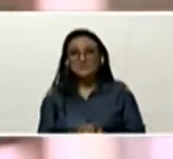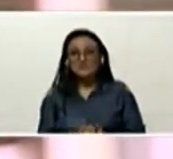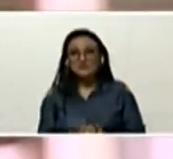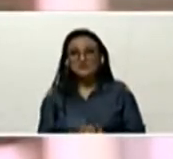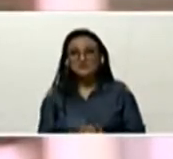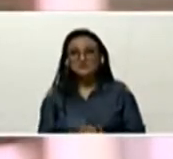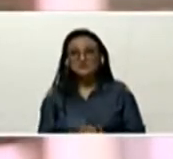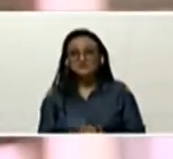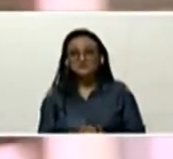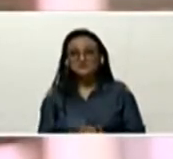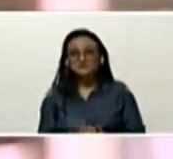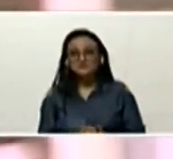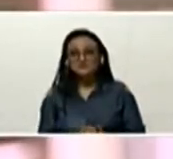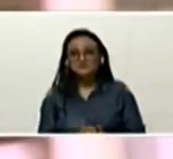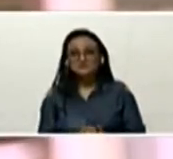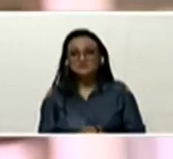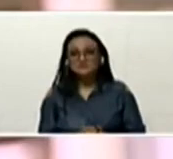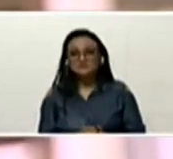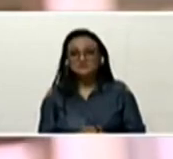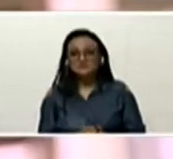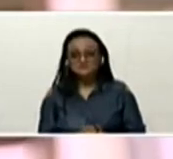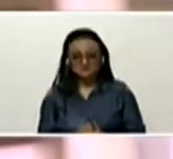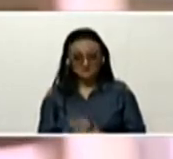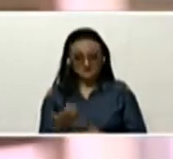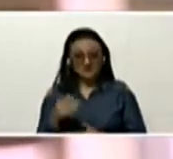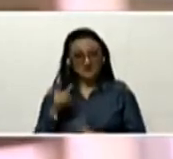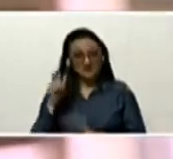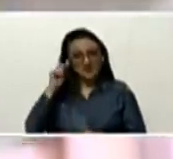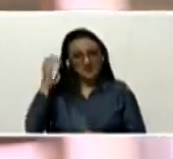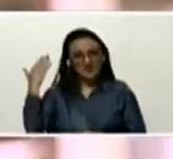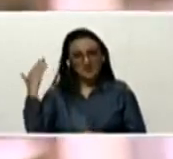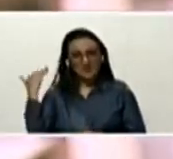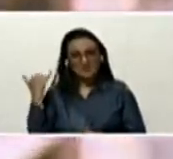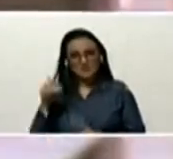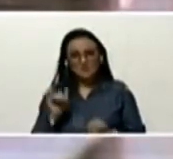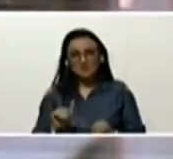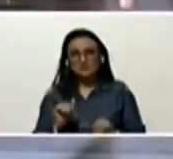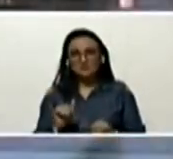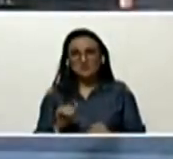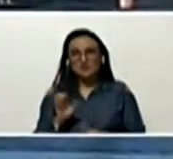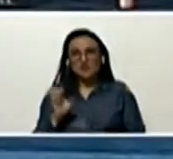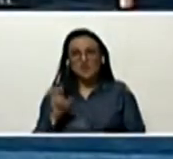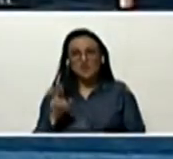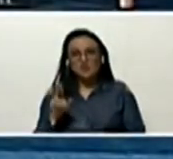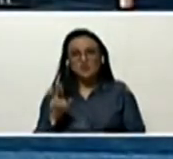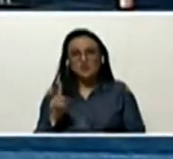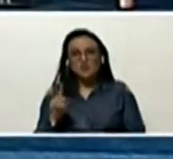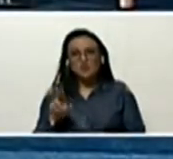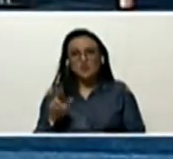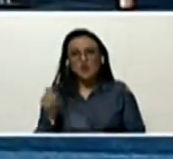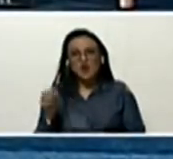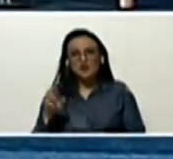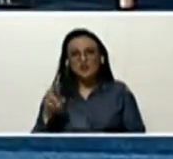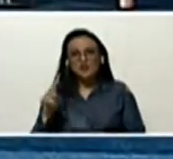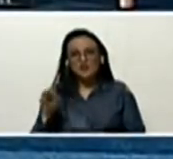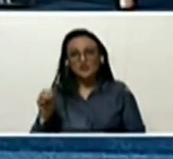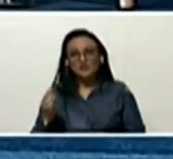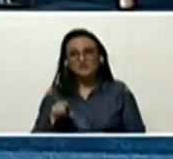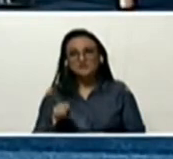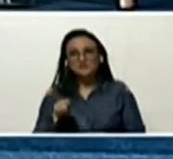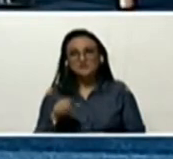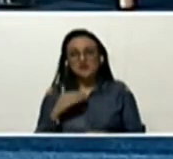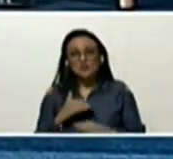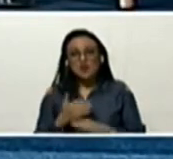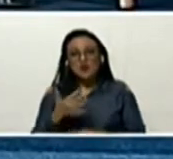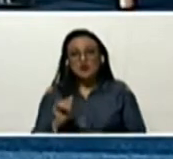Villegas, ¿no? Dentro de los que recordamos en este momento, Eduardo Machado. Igualmente, por